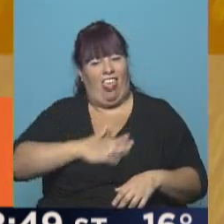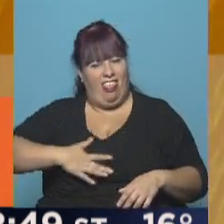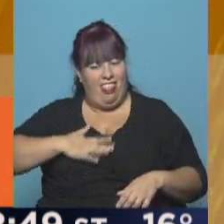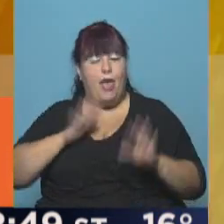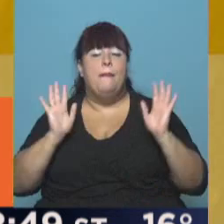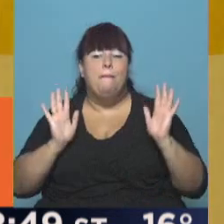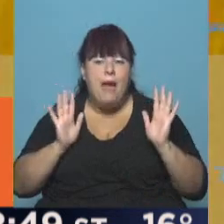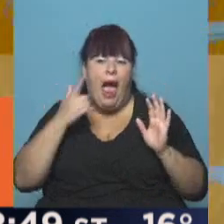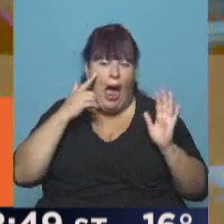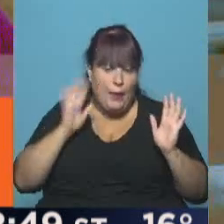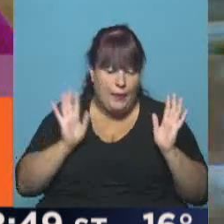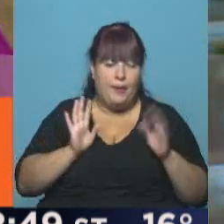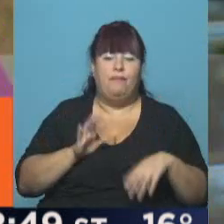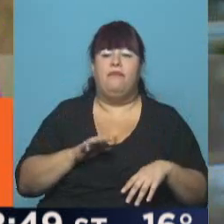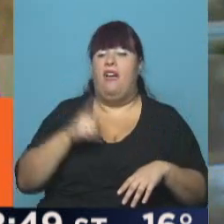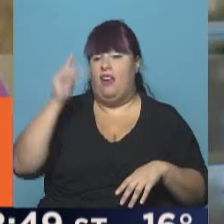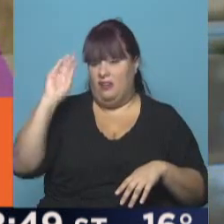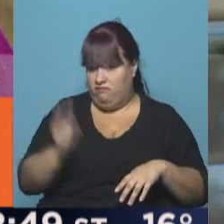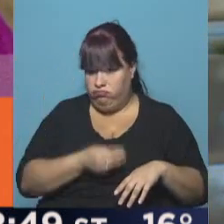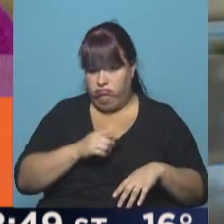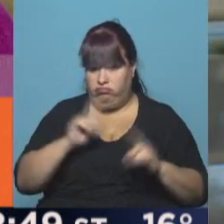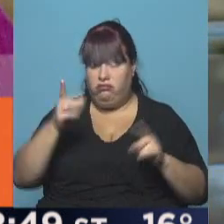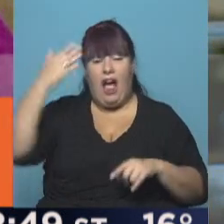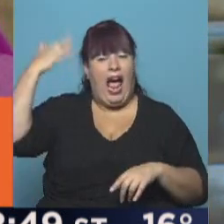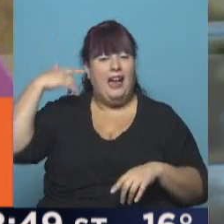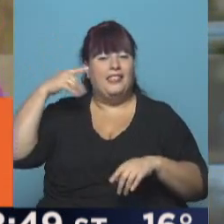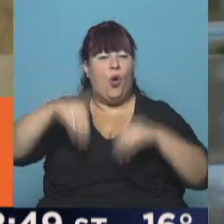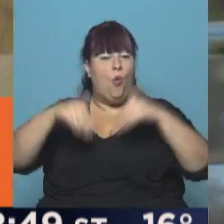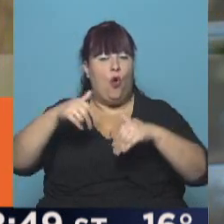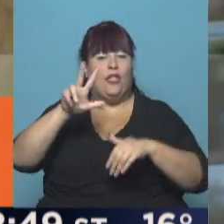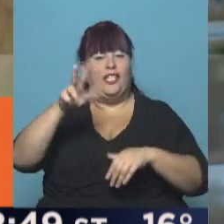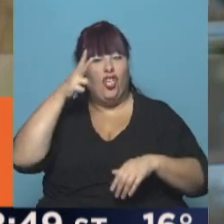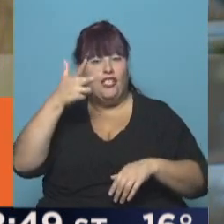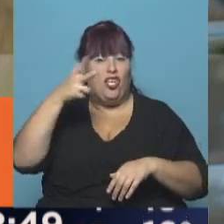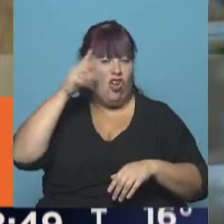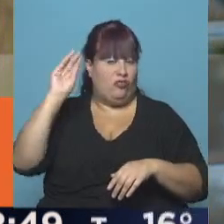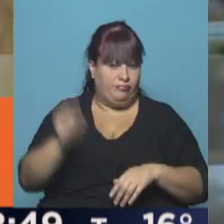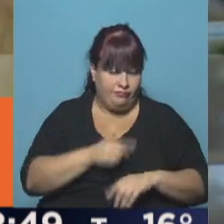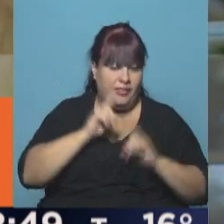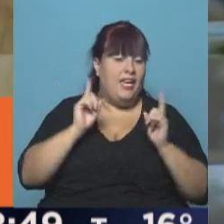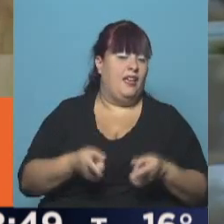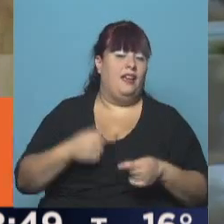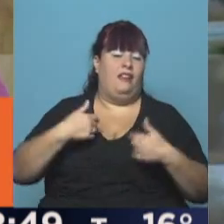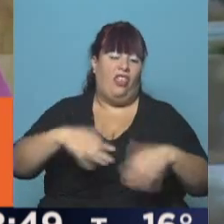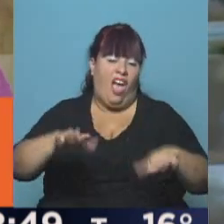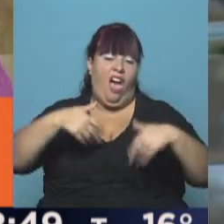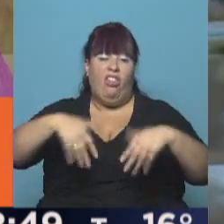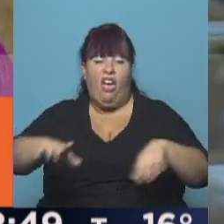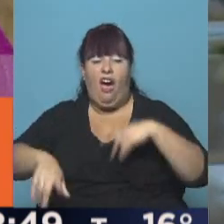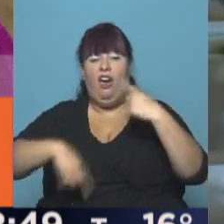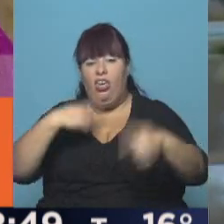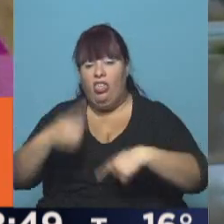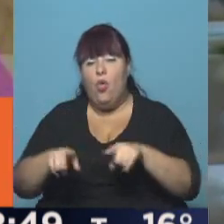bueno, habría que verlo. No lo logró en aquella famosa votación del 38-38, fue cediendo terreno,